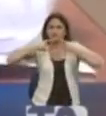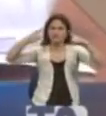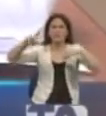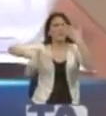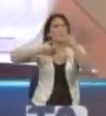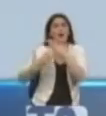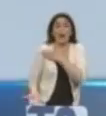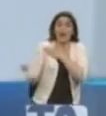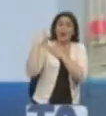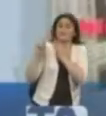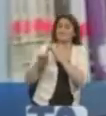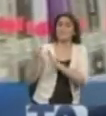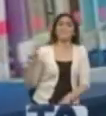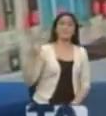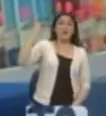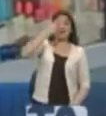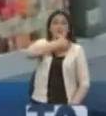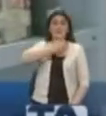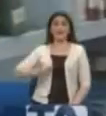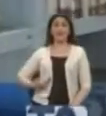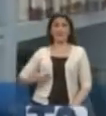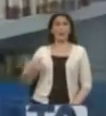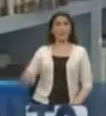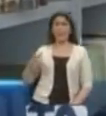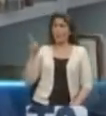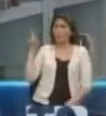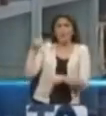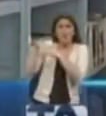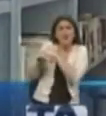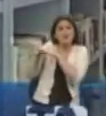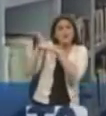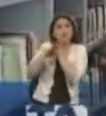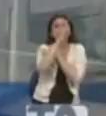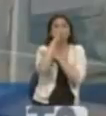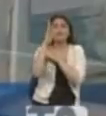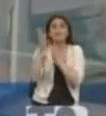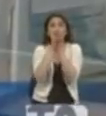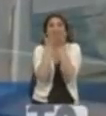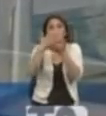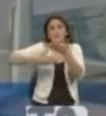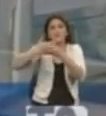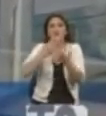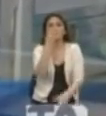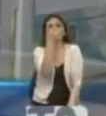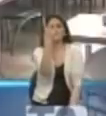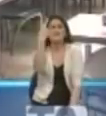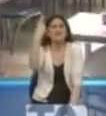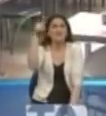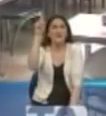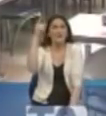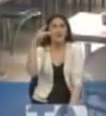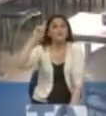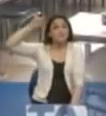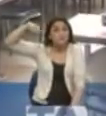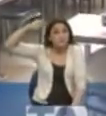función del Estado. Es el archivo biblioteca de la Asamblea, donde reposan 12 millones de documentos, escritos, en